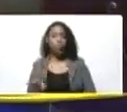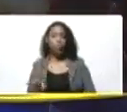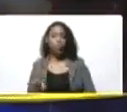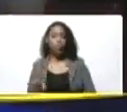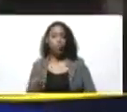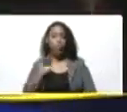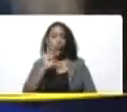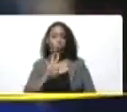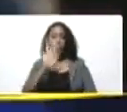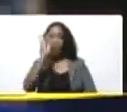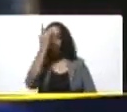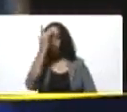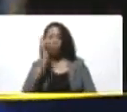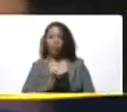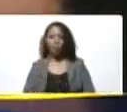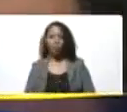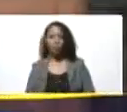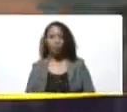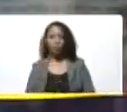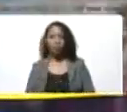del 4 de febrero.